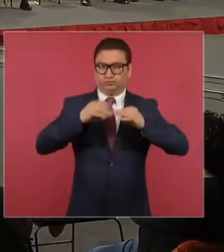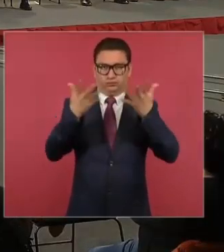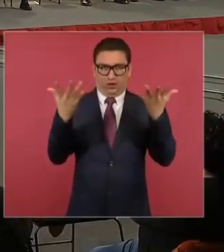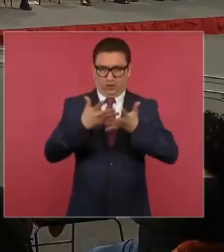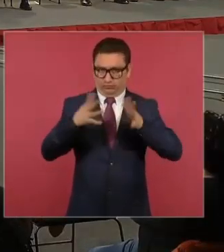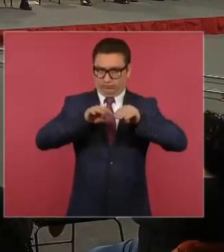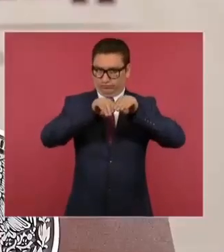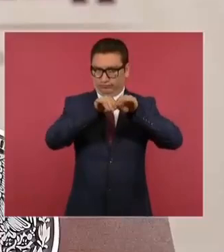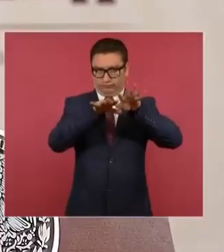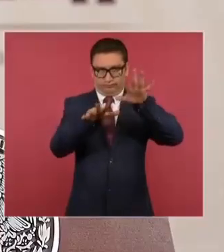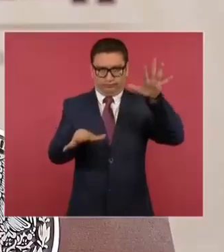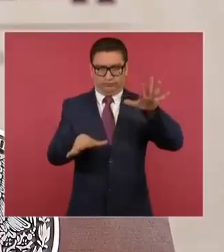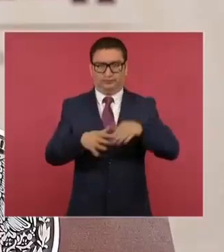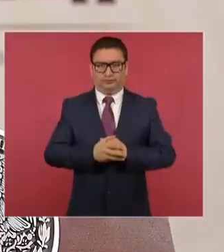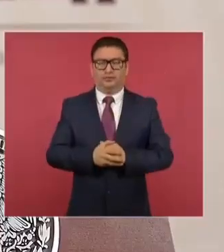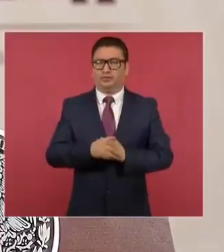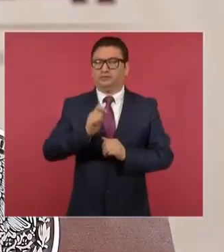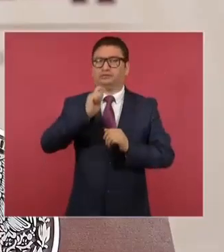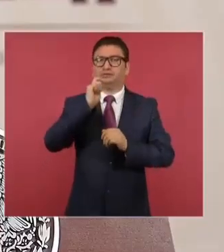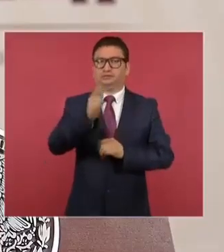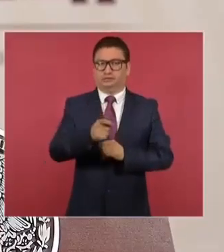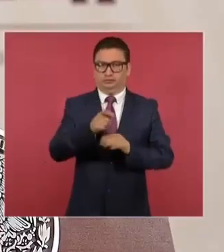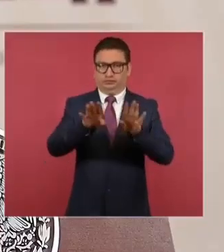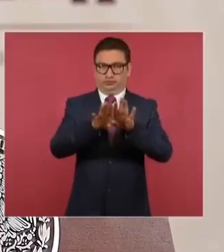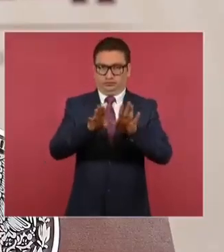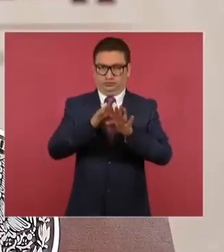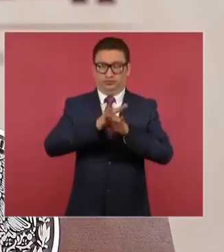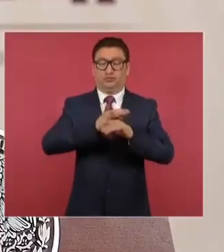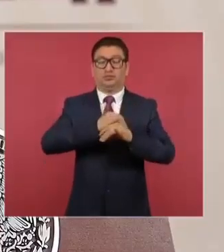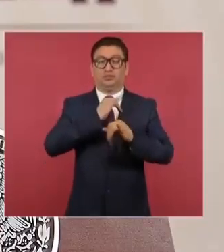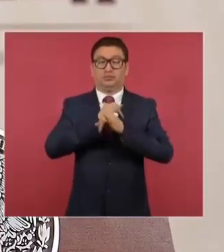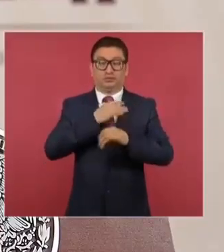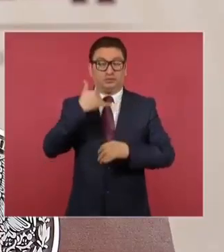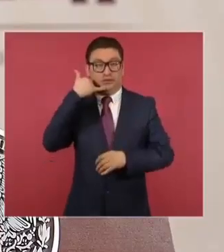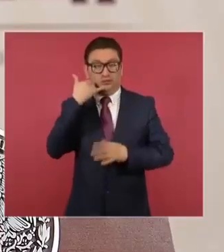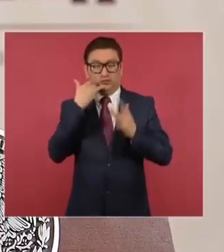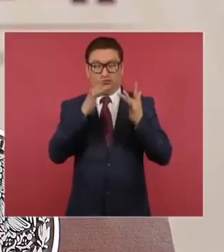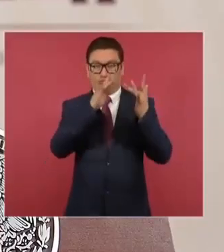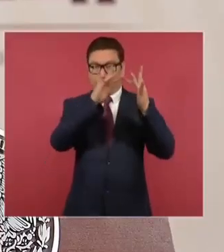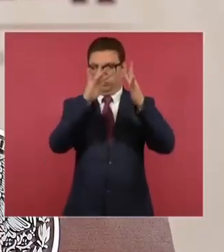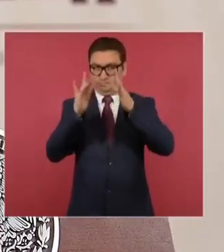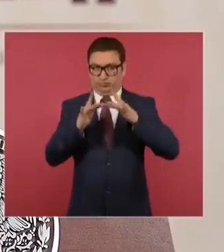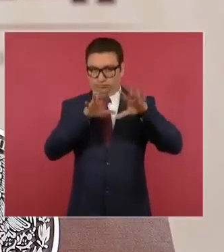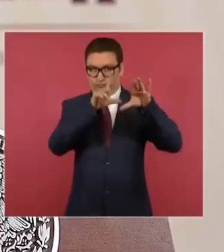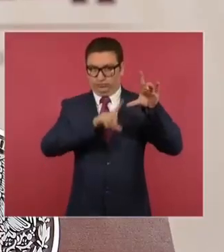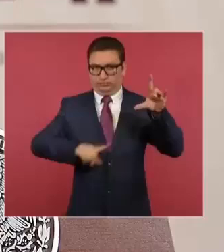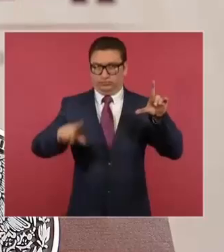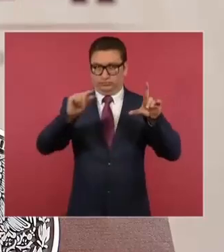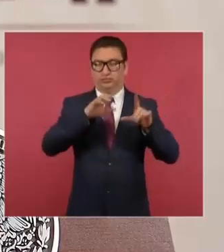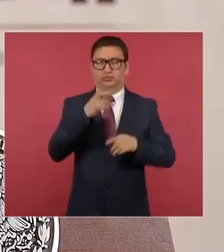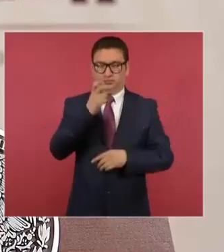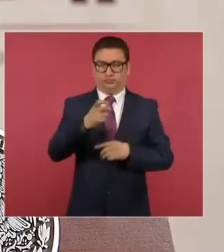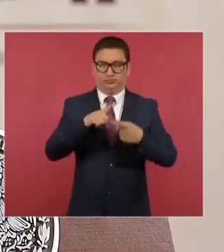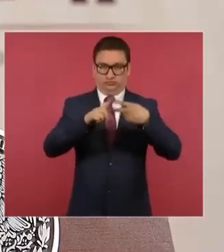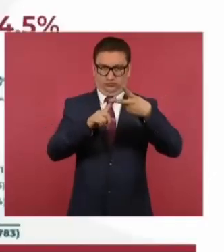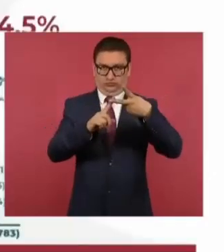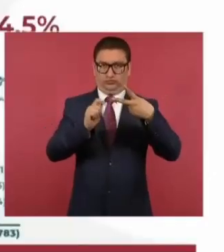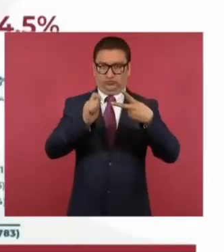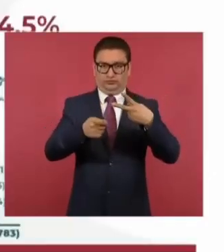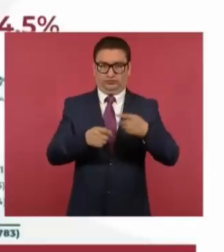hecho y tiene que ver con la cobertura nacional de telefonía celular. Esta lámina comprende dos